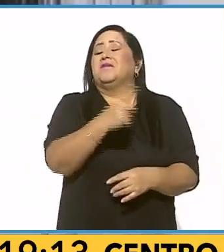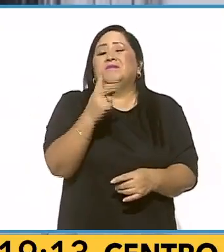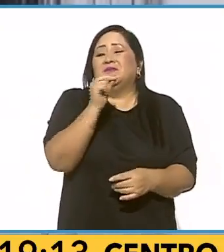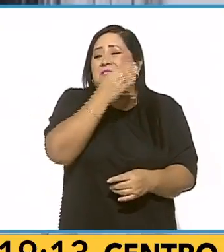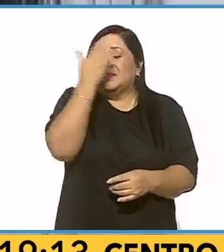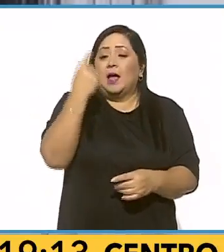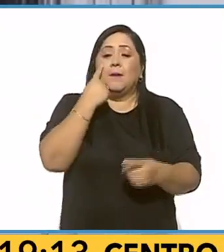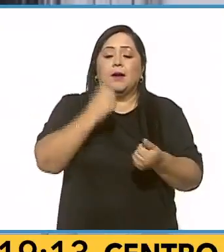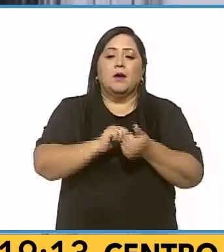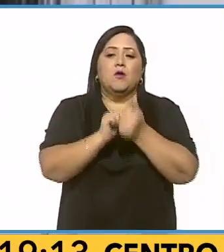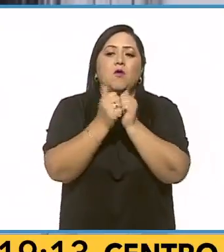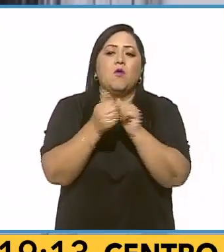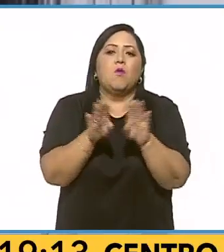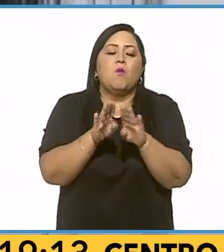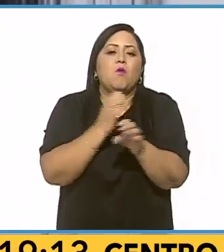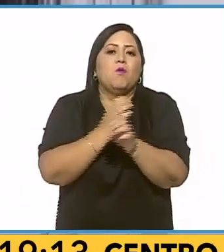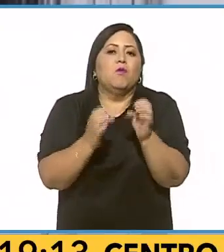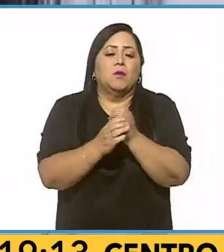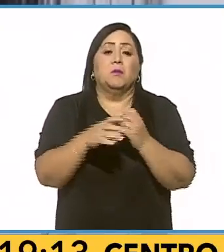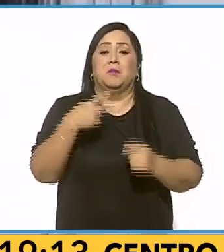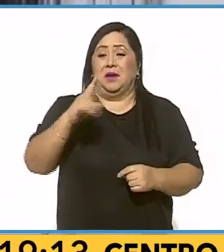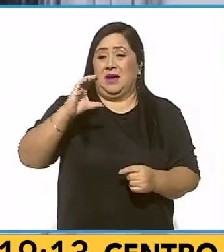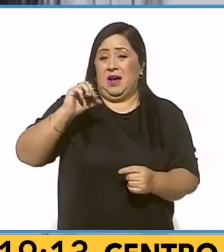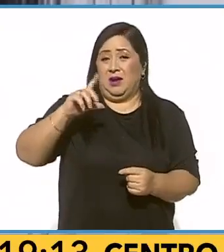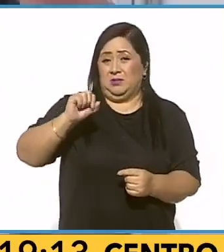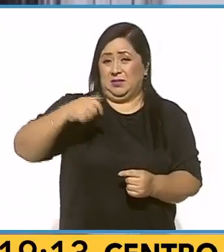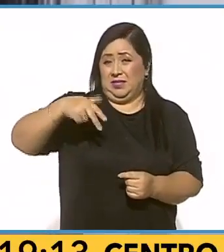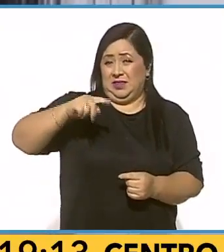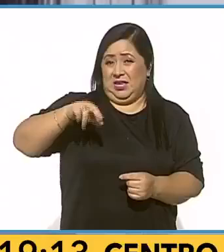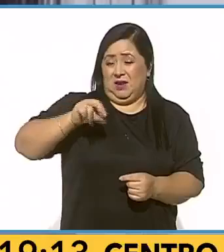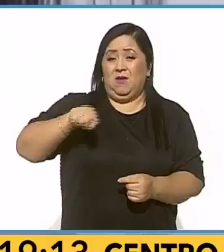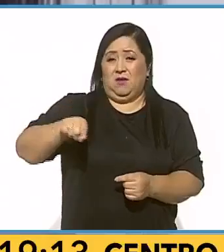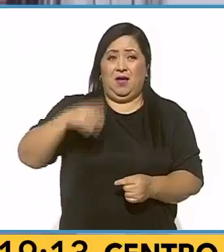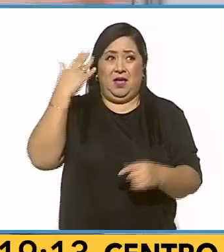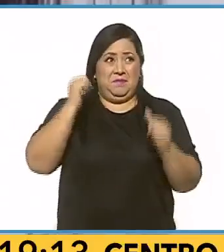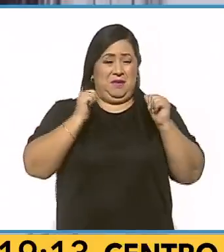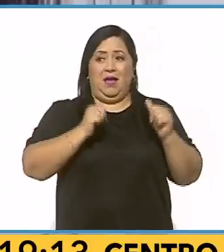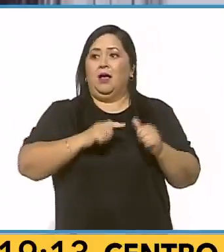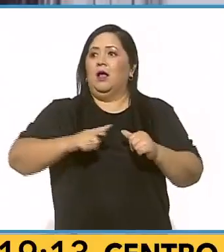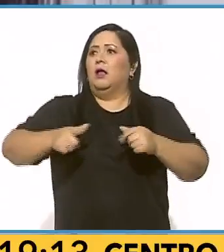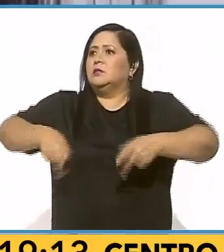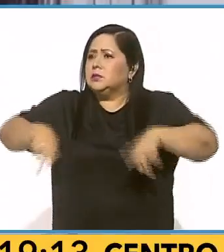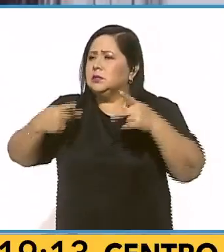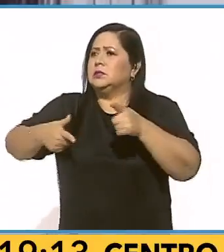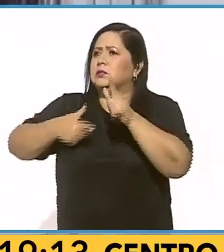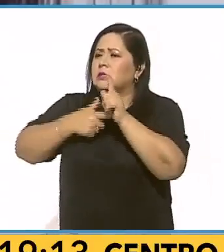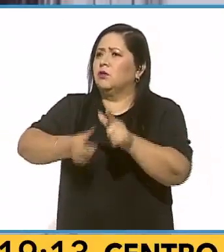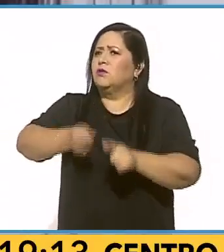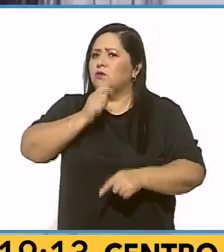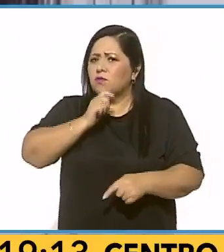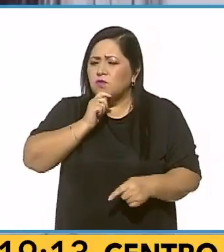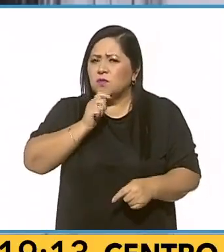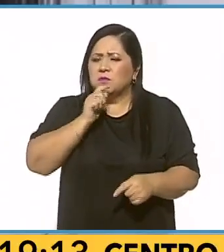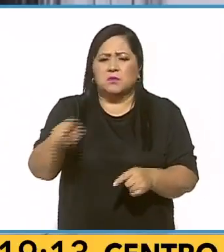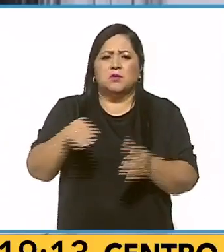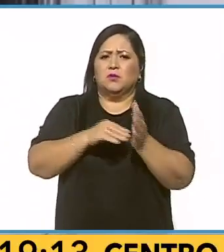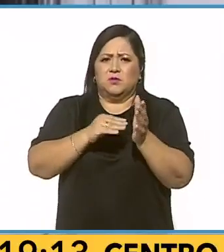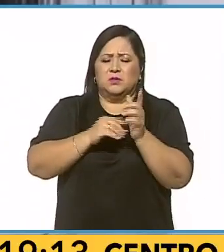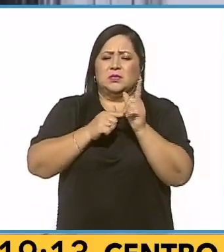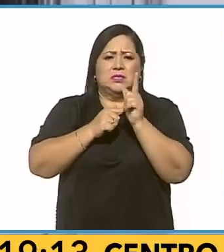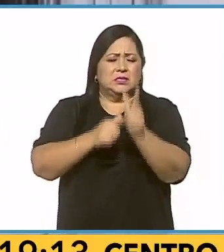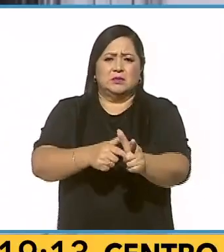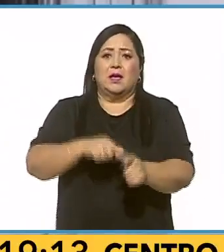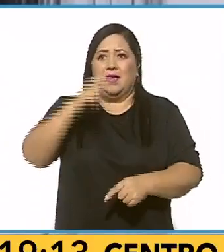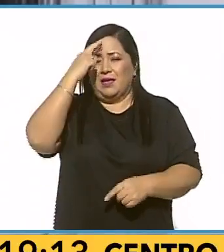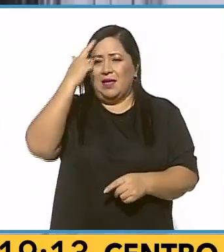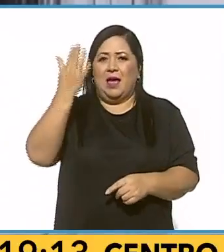porque miren, Rafael Caro Quintero, pues si bien había vuelto a las actividades criminales, como se ha especulado, ni de cerca tenía el nivel de